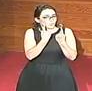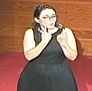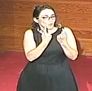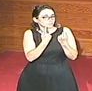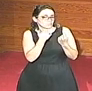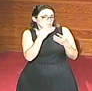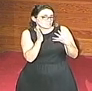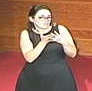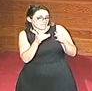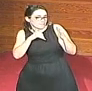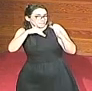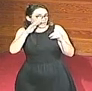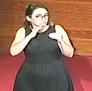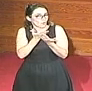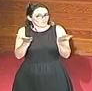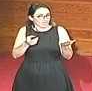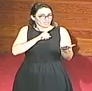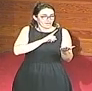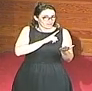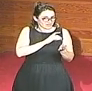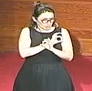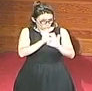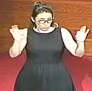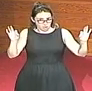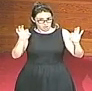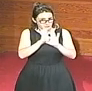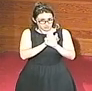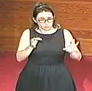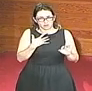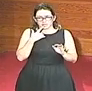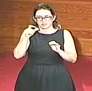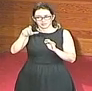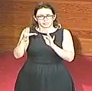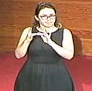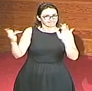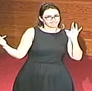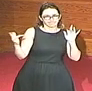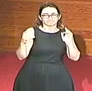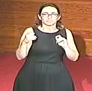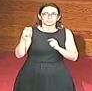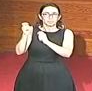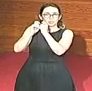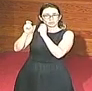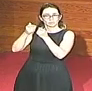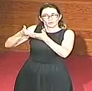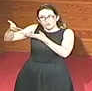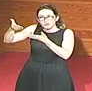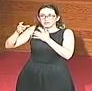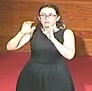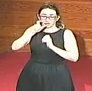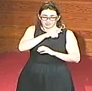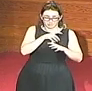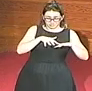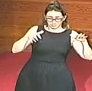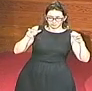la mitad, del 50% de los encuestados. Hay una desconexión creciente entre el periodismo y el público. Eso